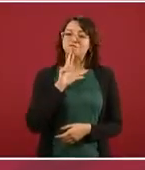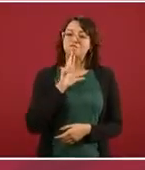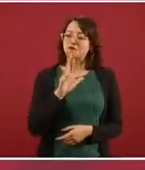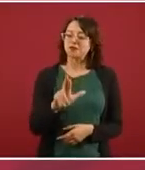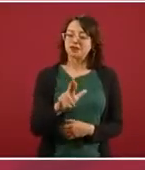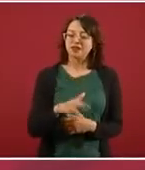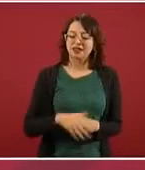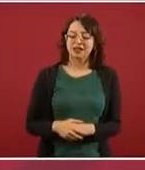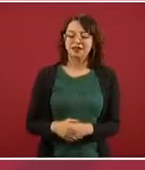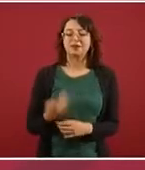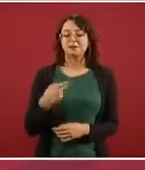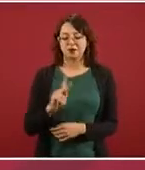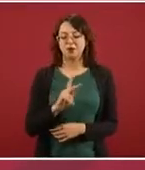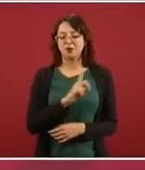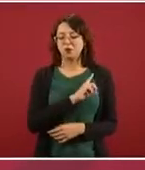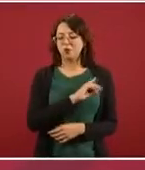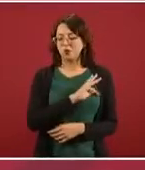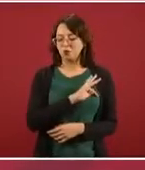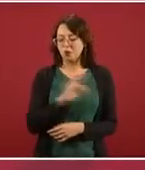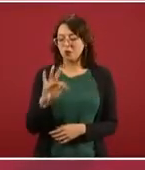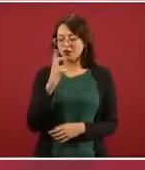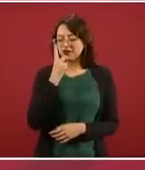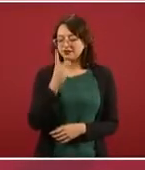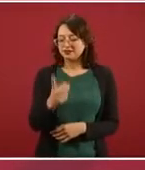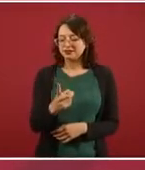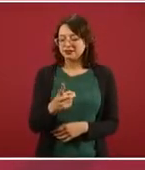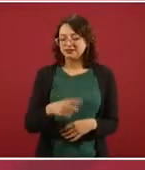que nosotros vamos a